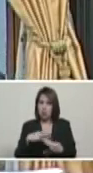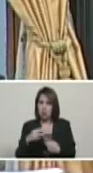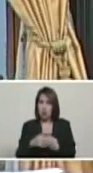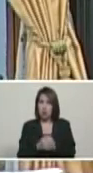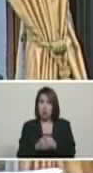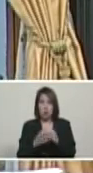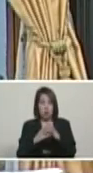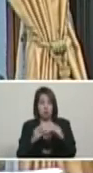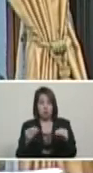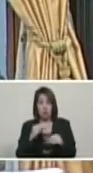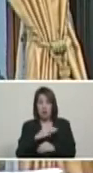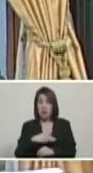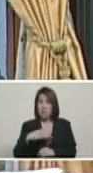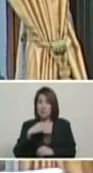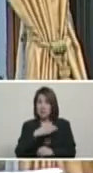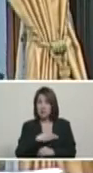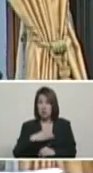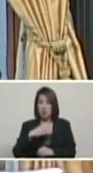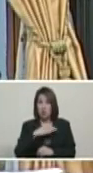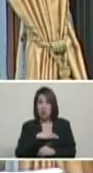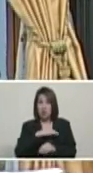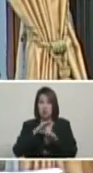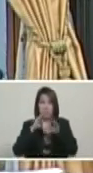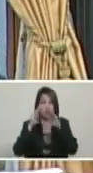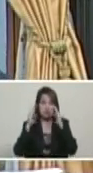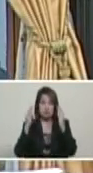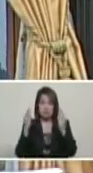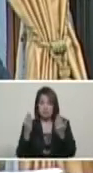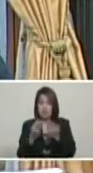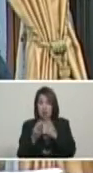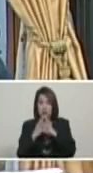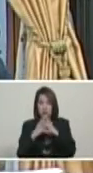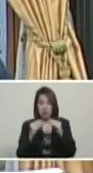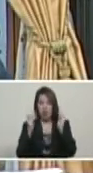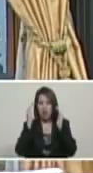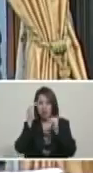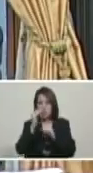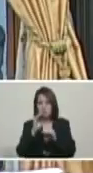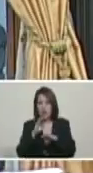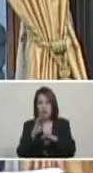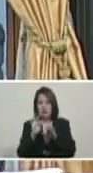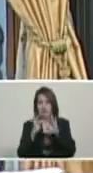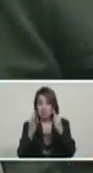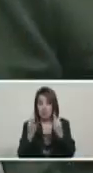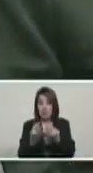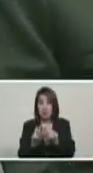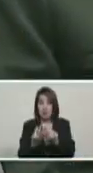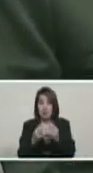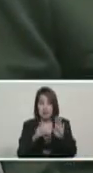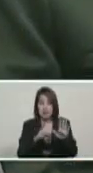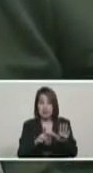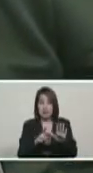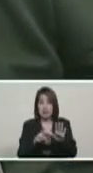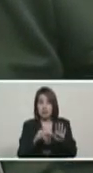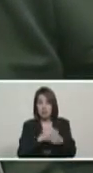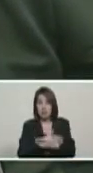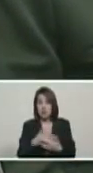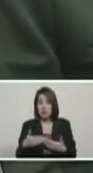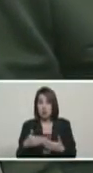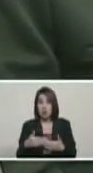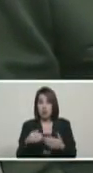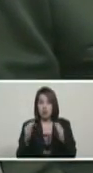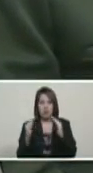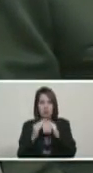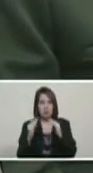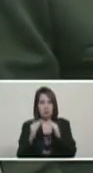misiones y grandes misiones, todas alrededor de la familia. De los 6 millones de hogares, la gran